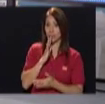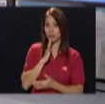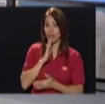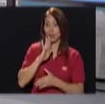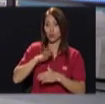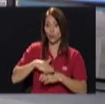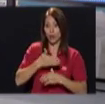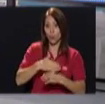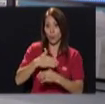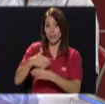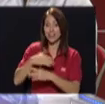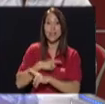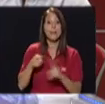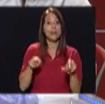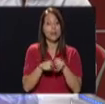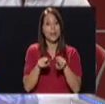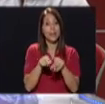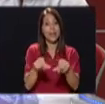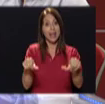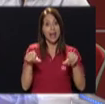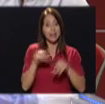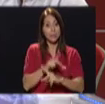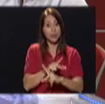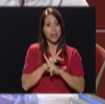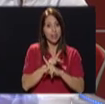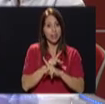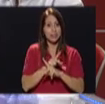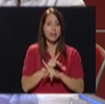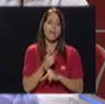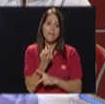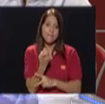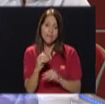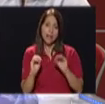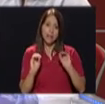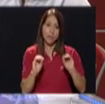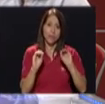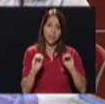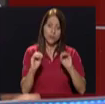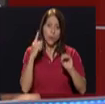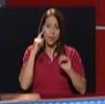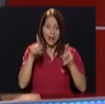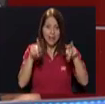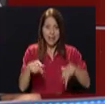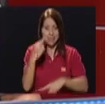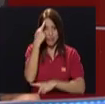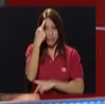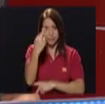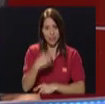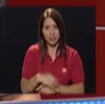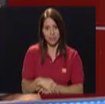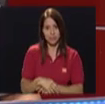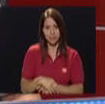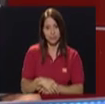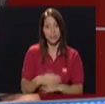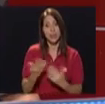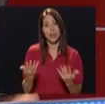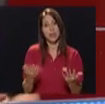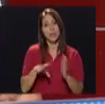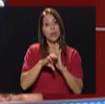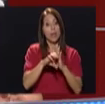convivencia, pero también en áreas protegidas también mucho, bueno, siempre la educación para impulsar y que la gente respete. O sea, ya